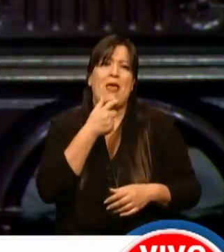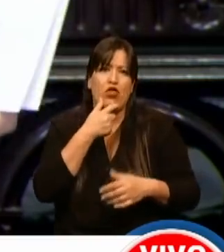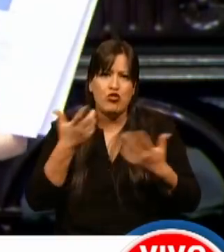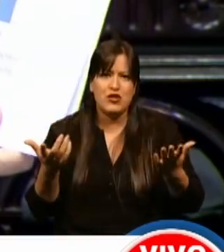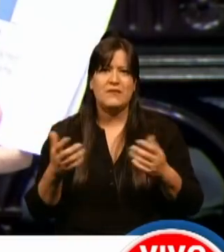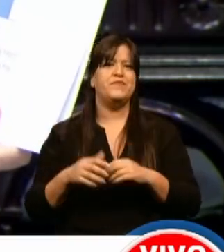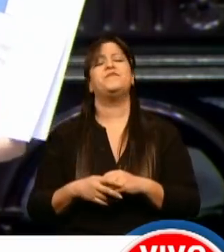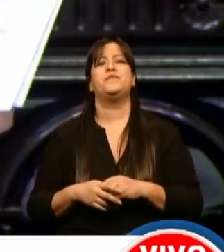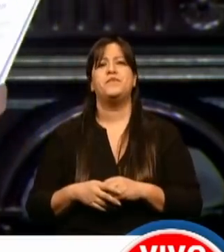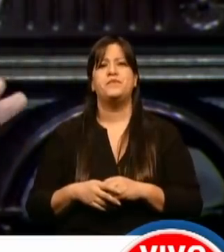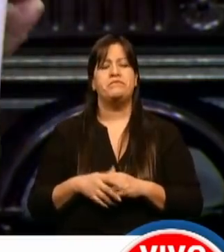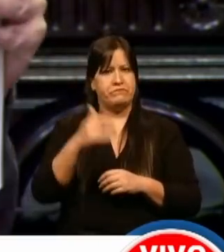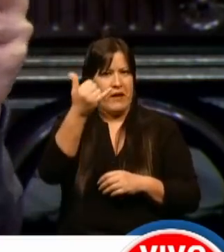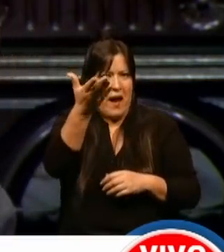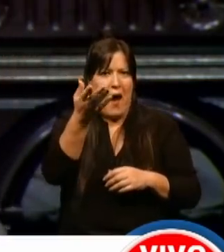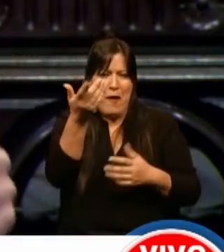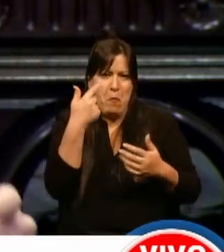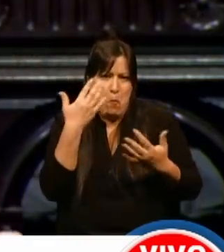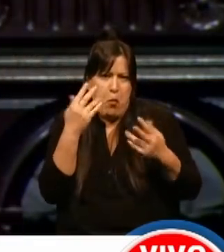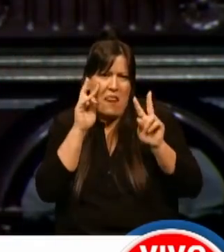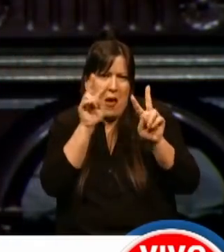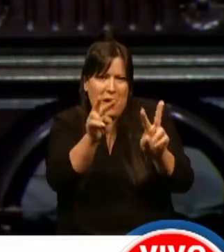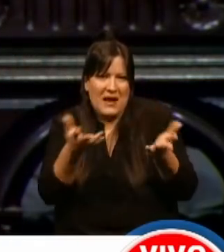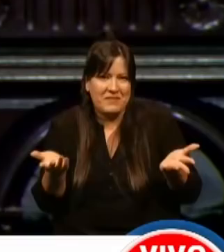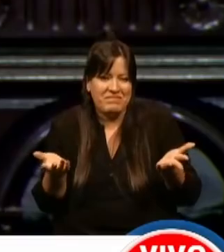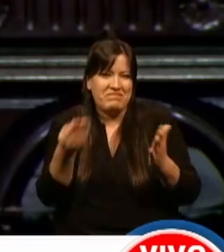Mendoza, aquí lo tienen, lo pueden ver. Entonces